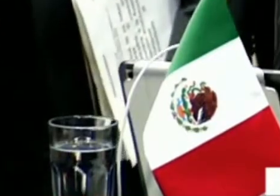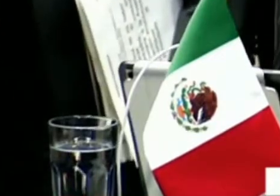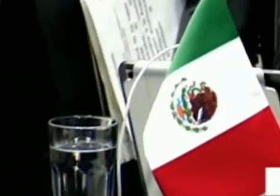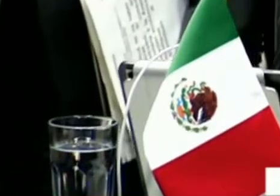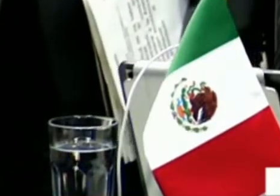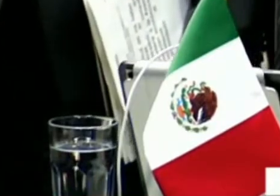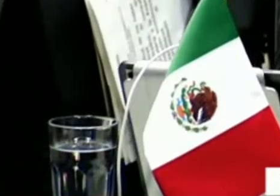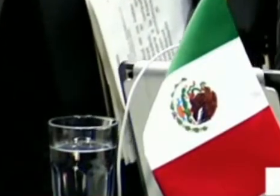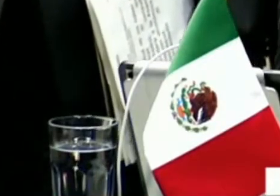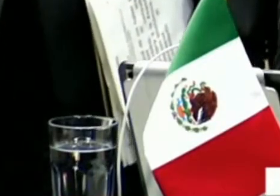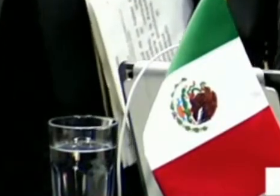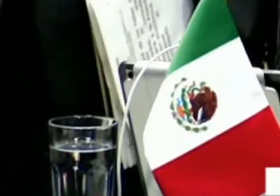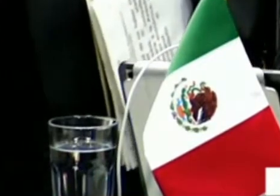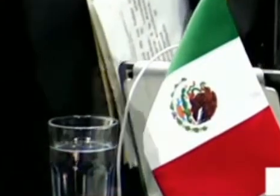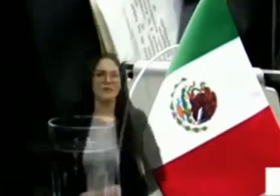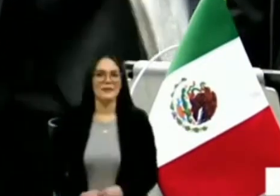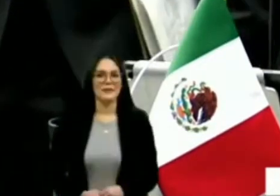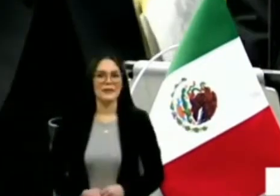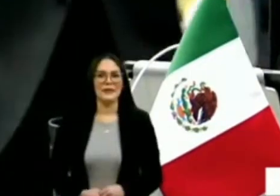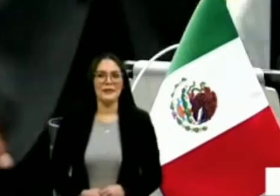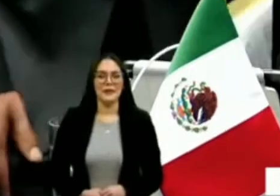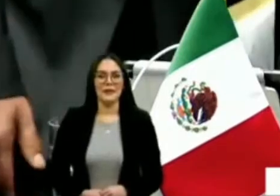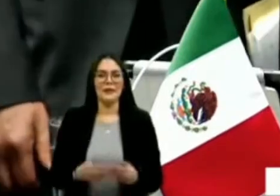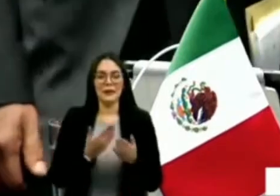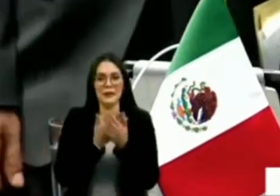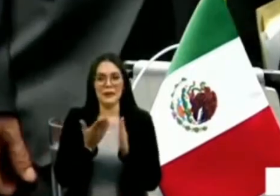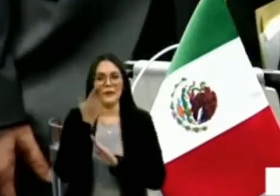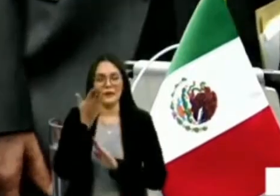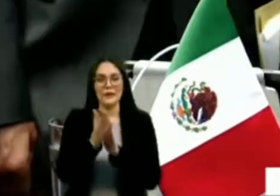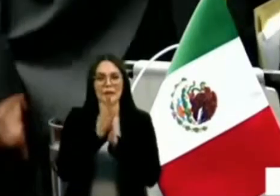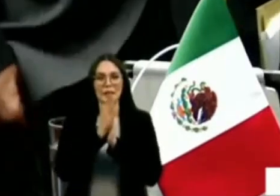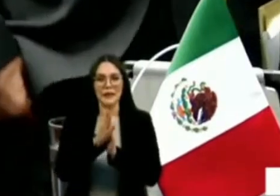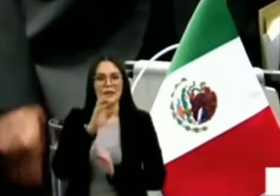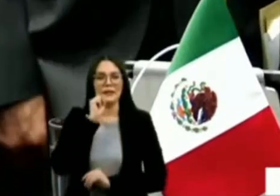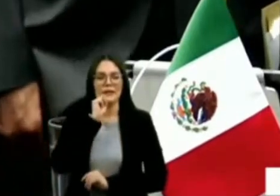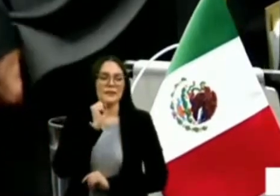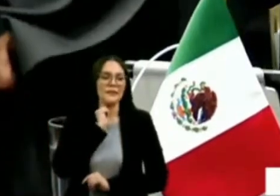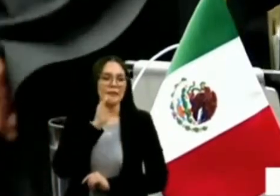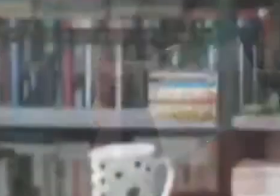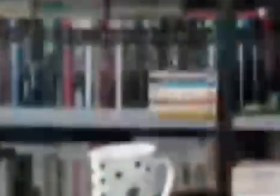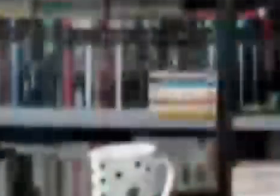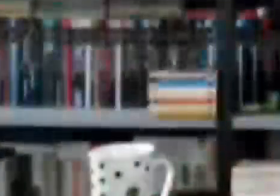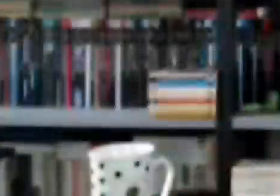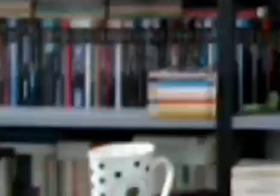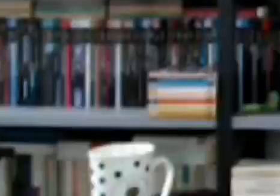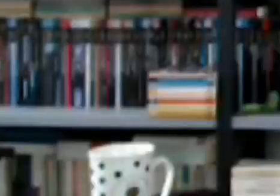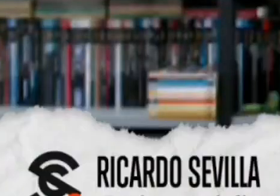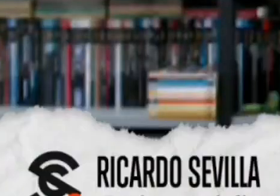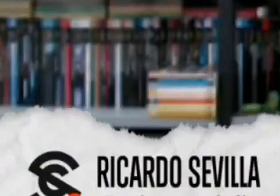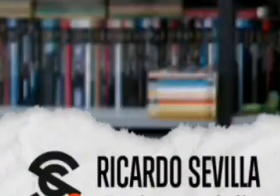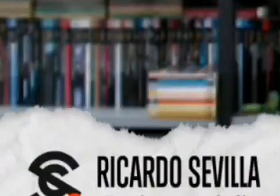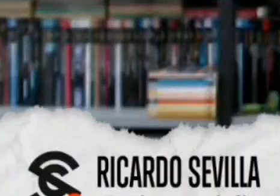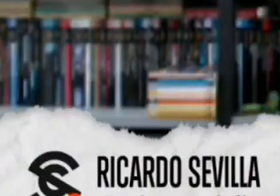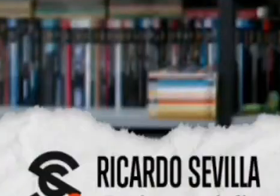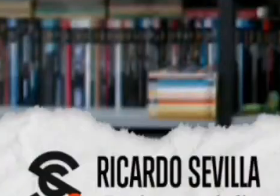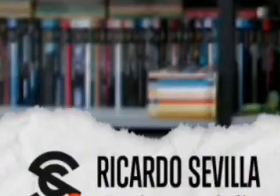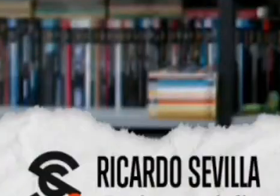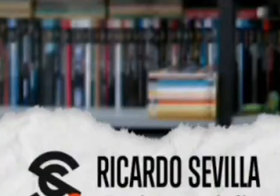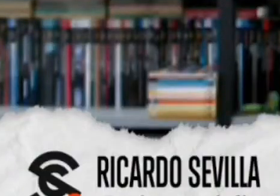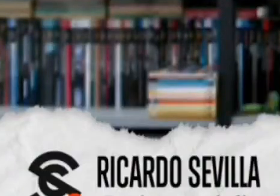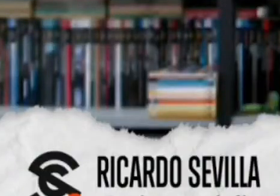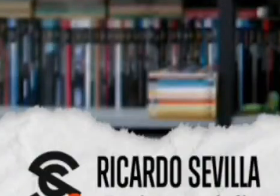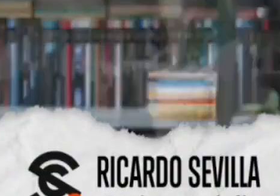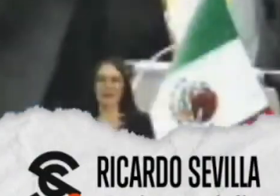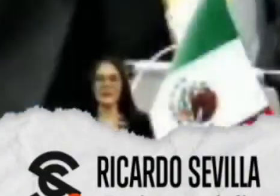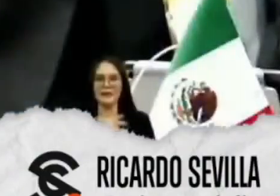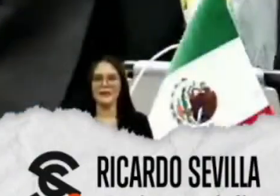sus letras, de personajes, de juzgadores que se han encargado de hacer de la justicia, de la ley, un